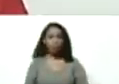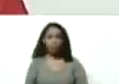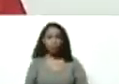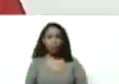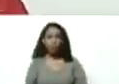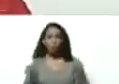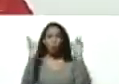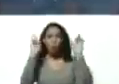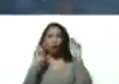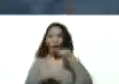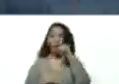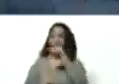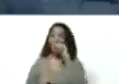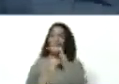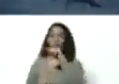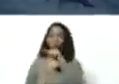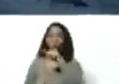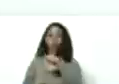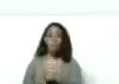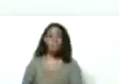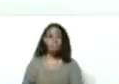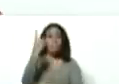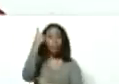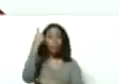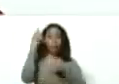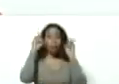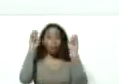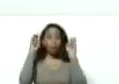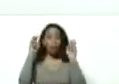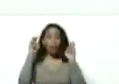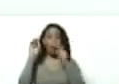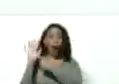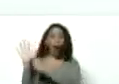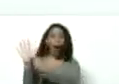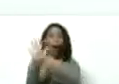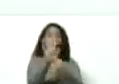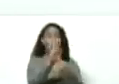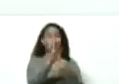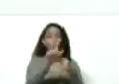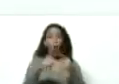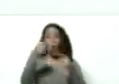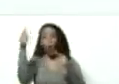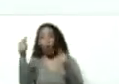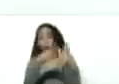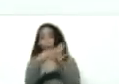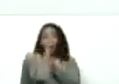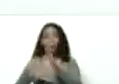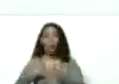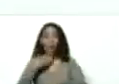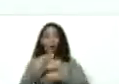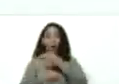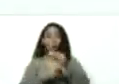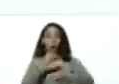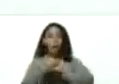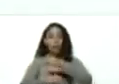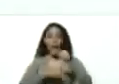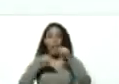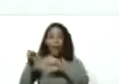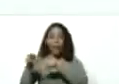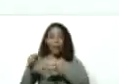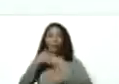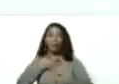ojalá eso esta primera parte sirva de ejemplo al resto del proceso y que nosotros podamos cabalgar en esa